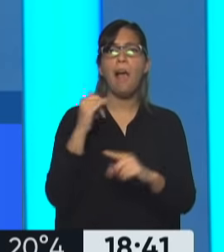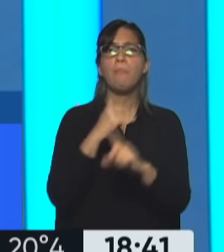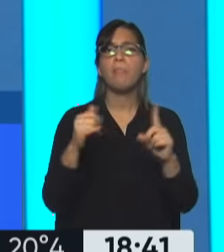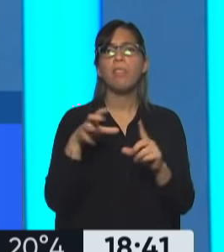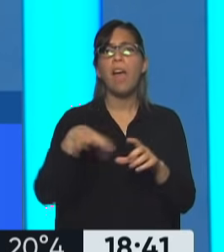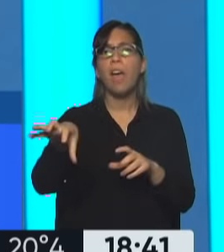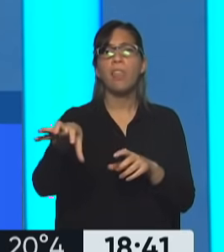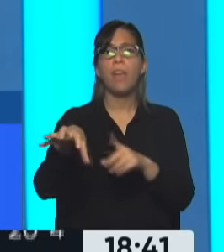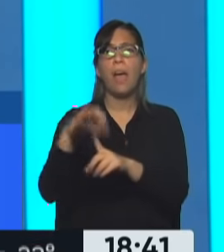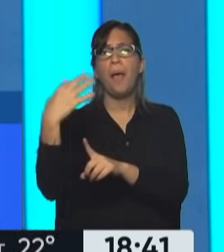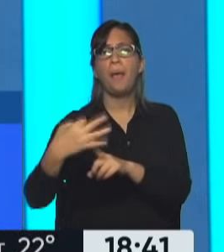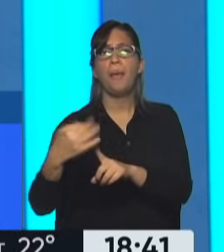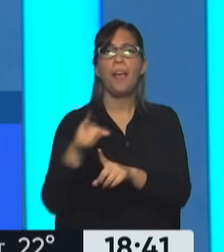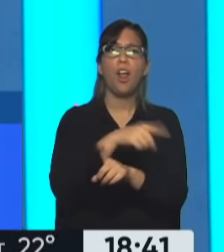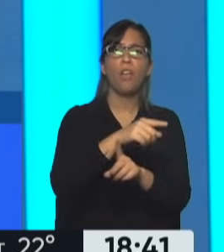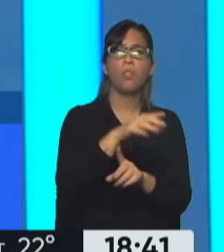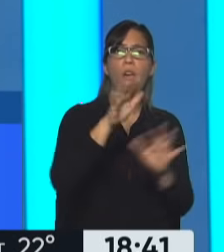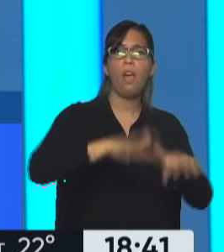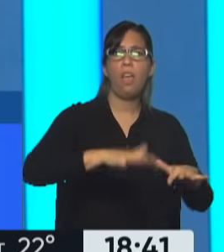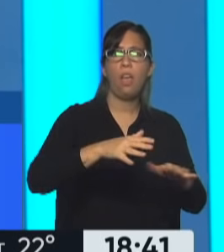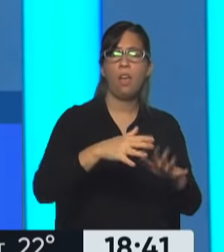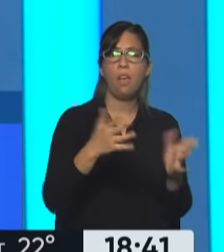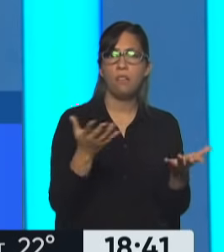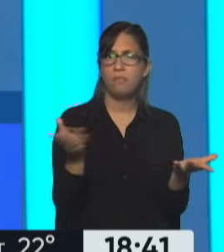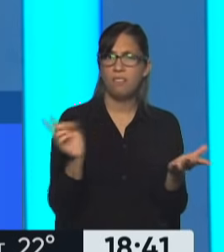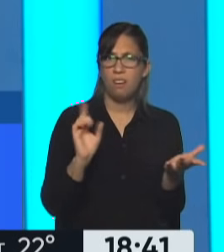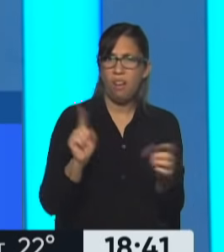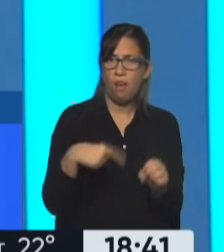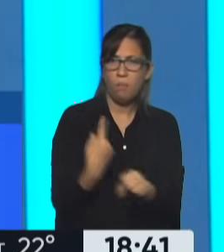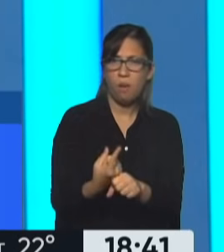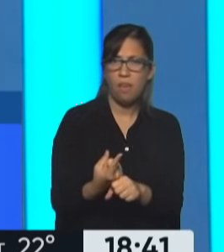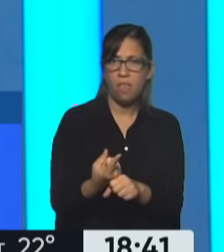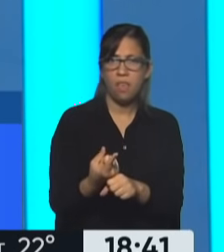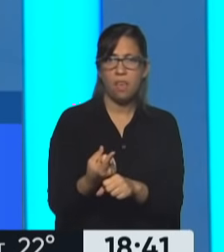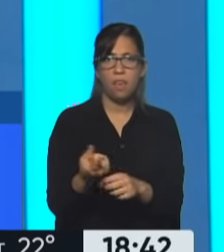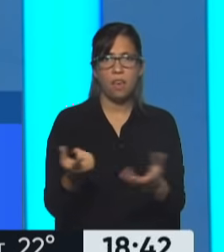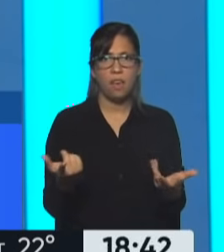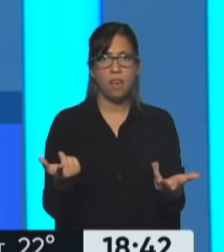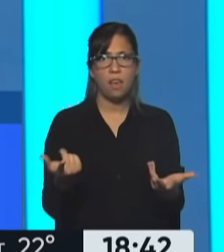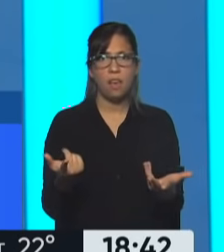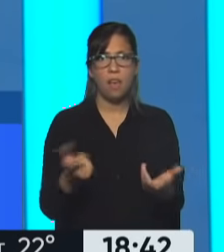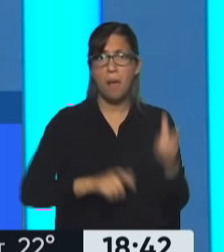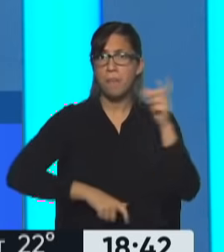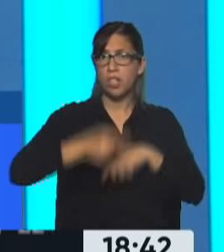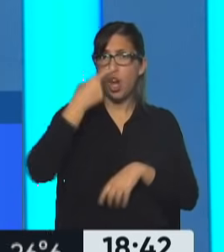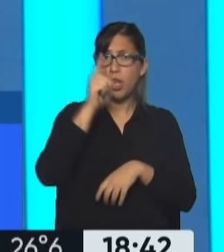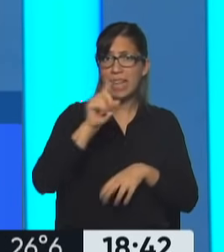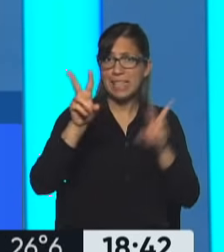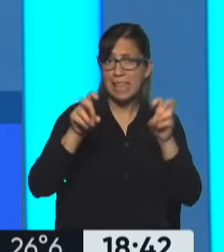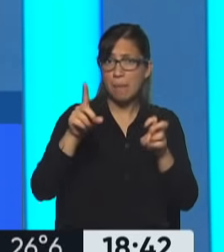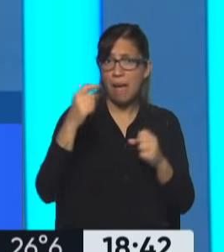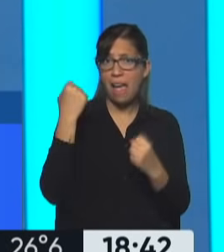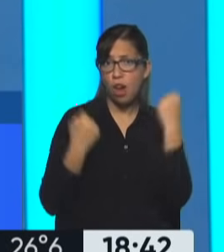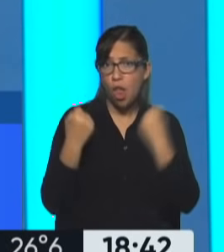el 40% por afuera. Ni siquiera a los que no les interesa el tema debieran